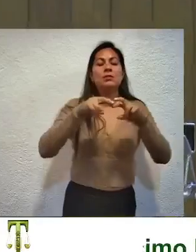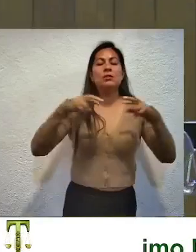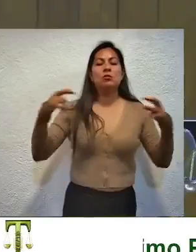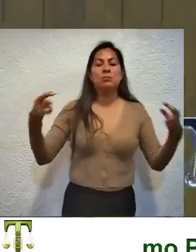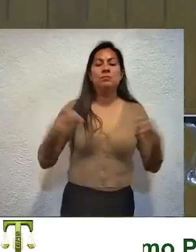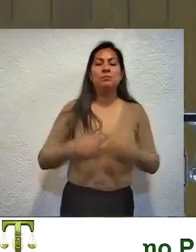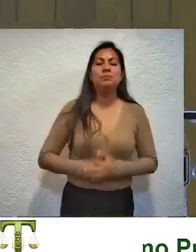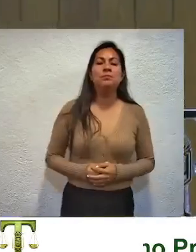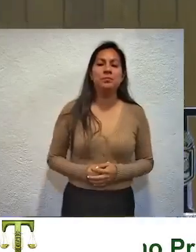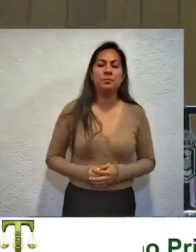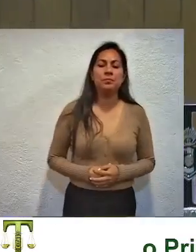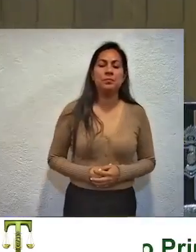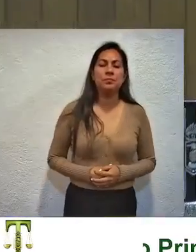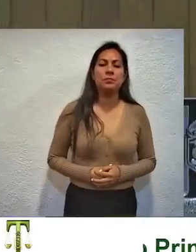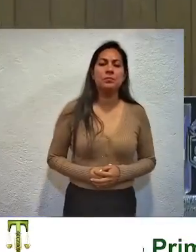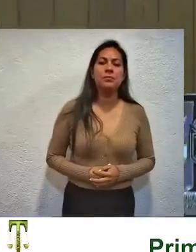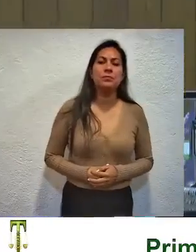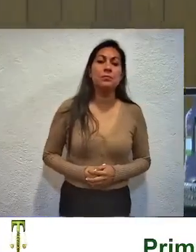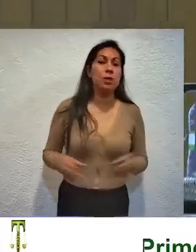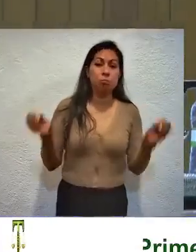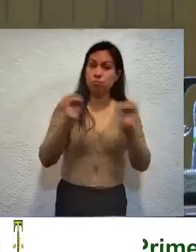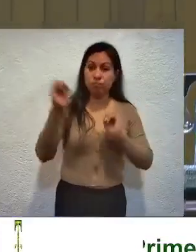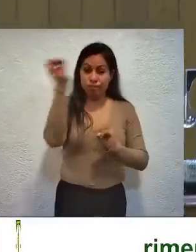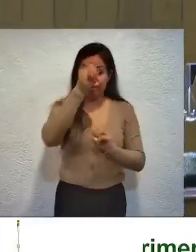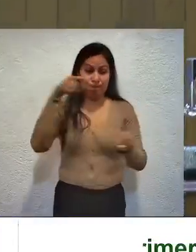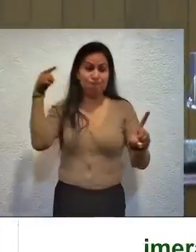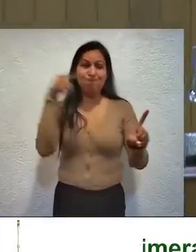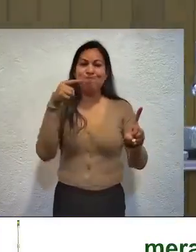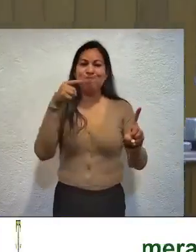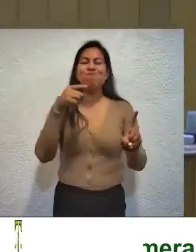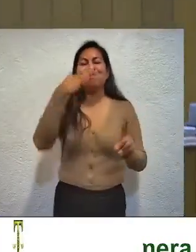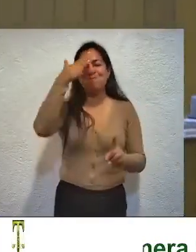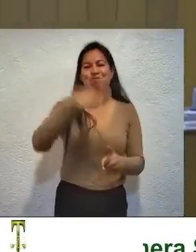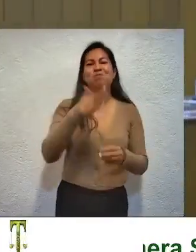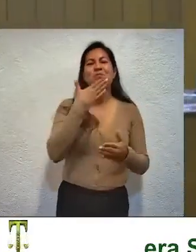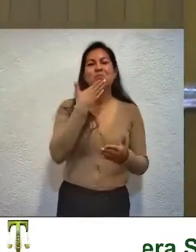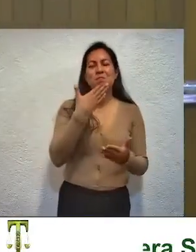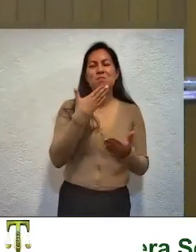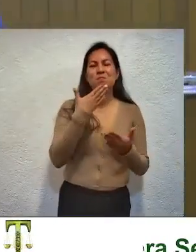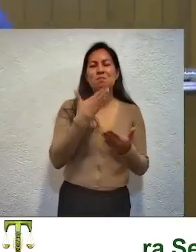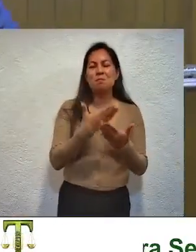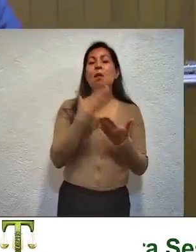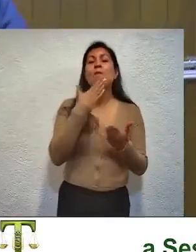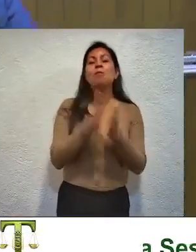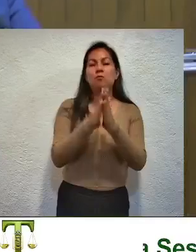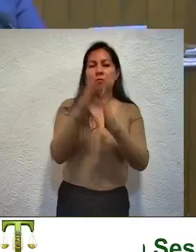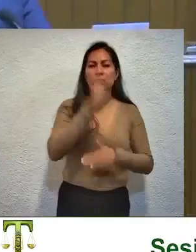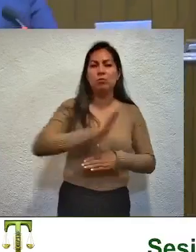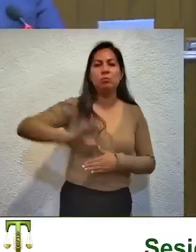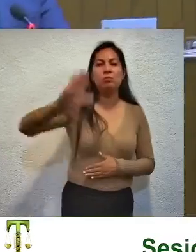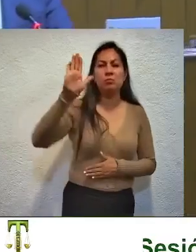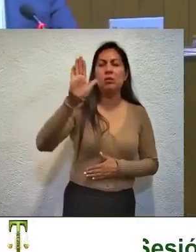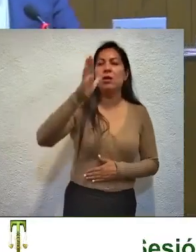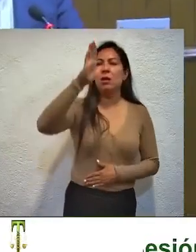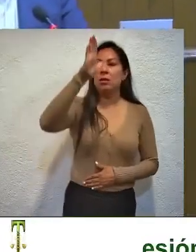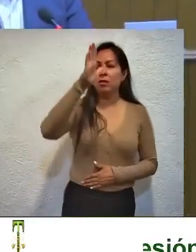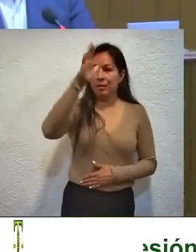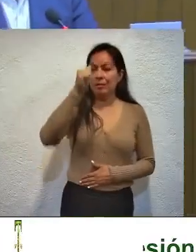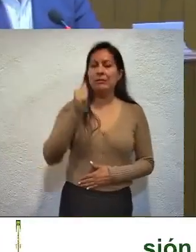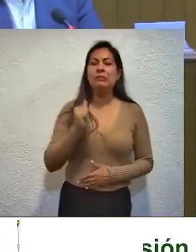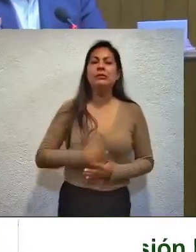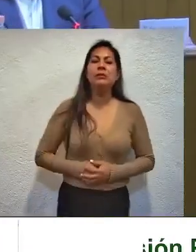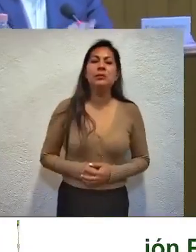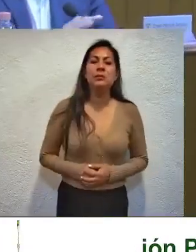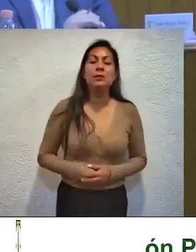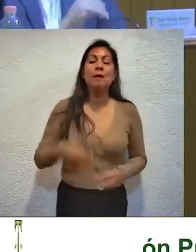sesión. No habiendo comentarios al respecto, secretario general de acuerdos, tome la votación, por favor. Con su autorización, magistrada